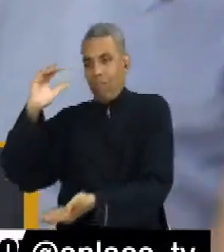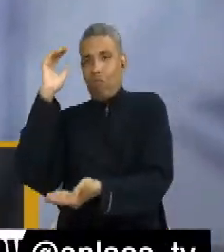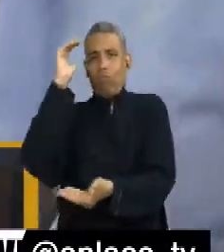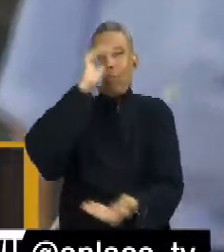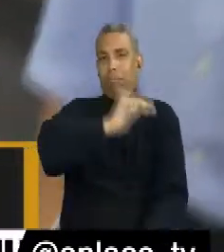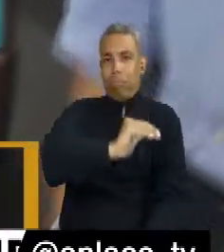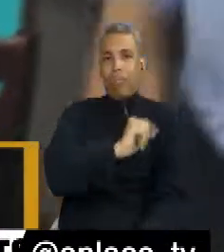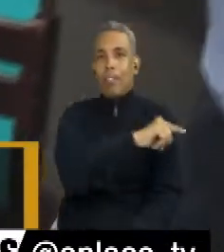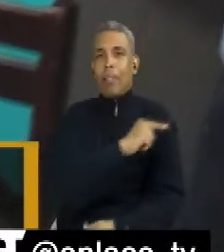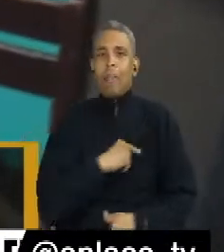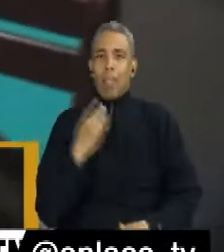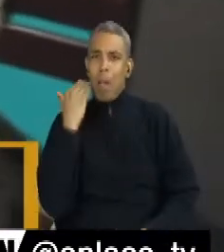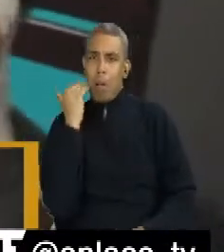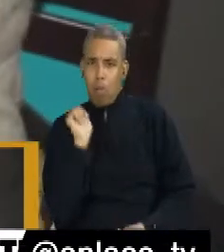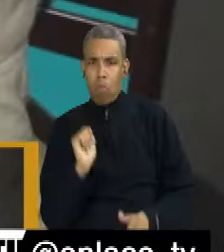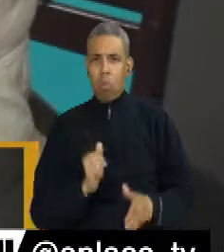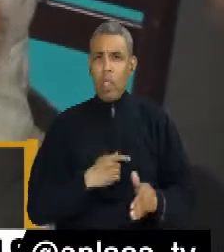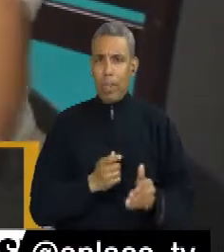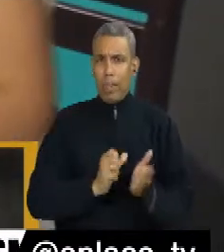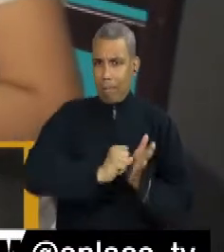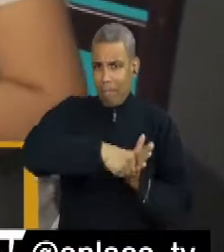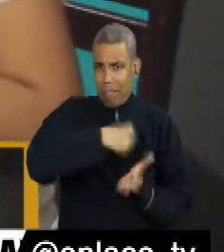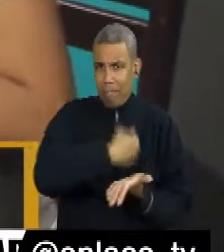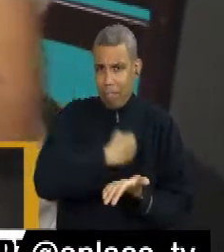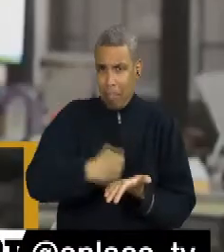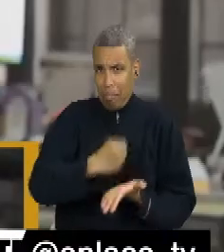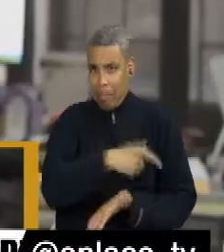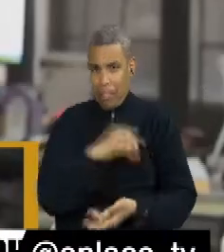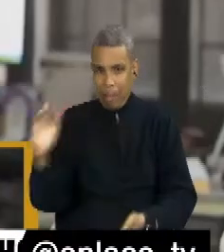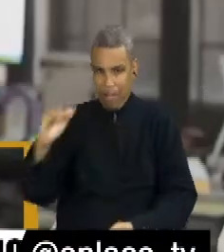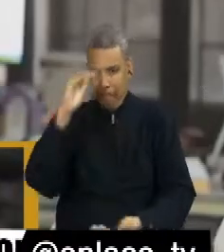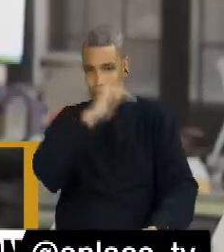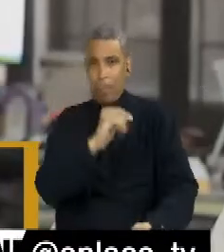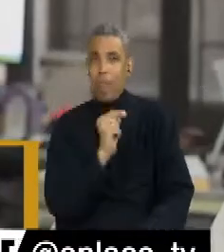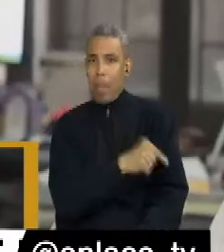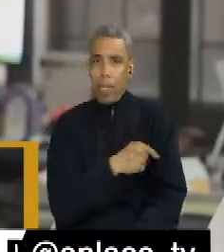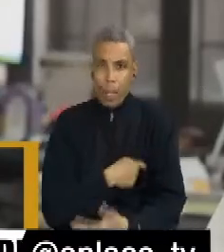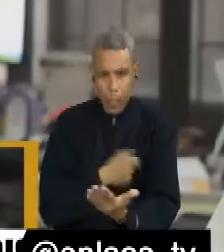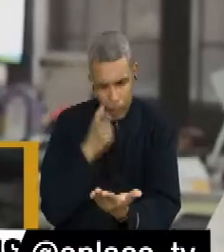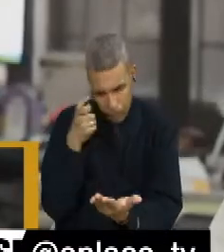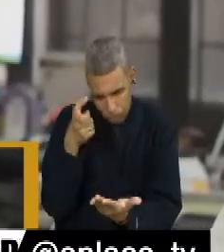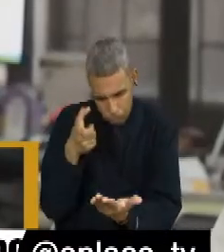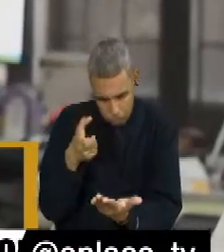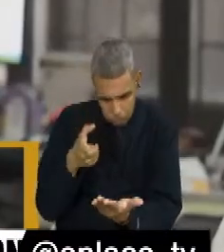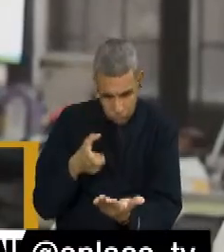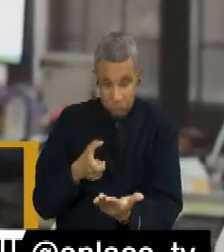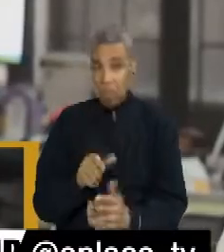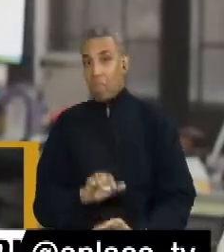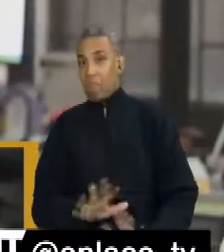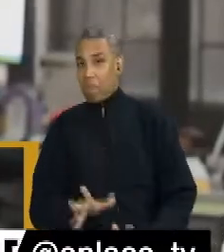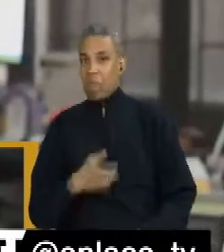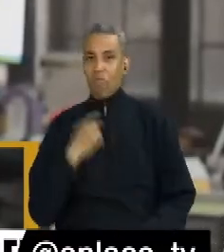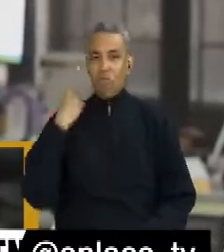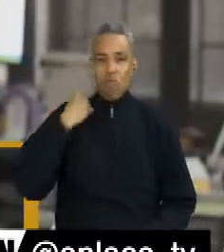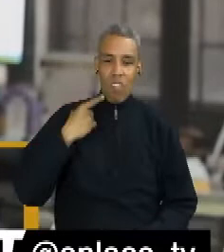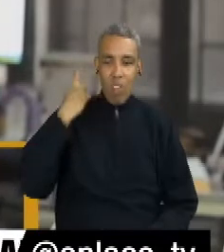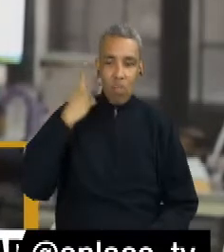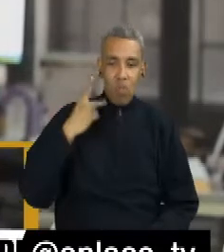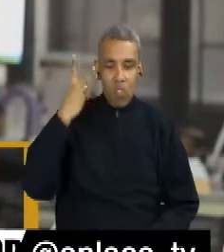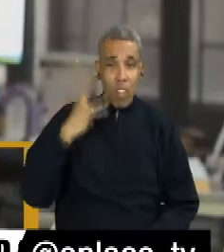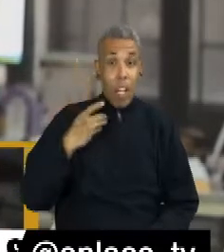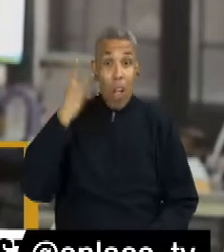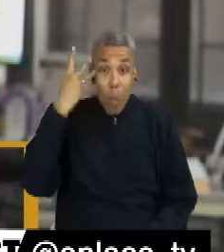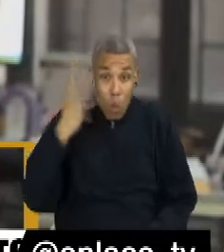7.661 firmas. Y mira que en solo 4 días, de 850 que buscábamos, logramos más de 7.000 firmas. Y eso nos tiene muy